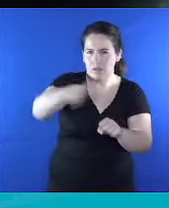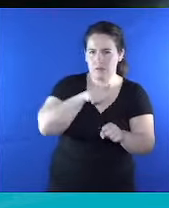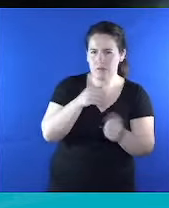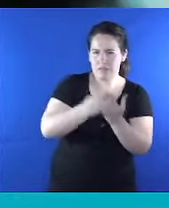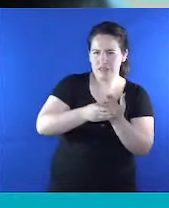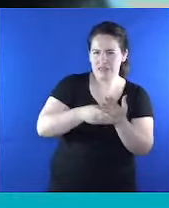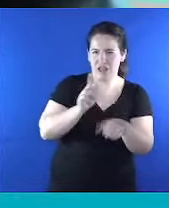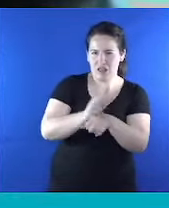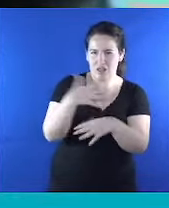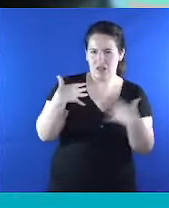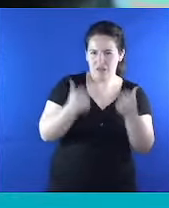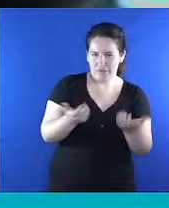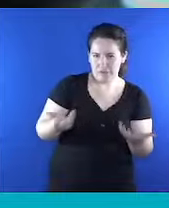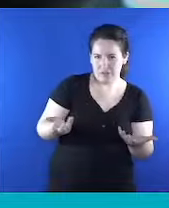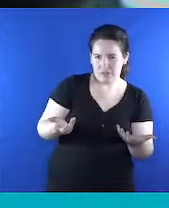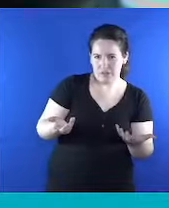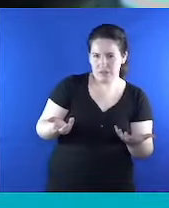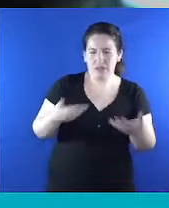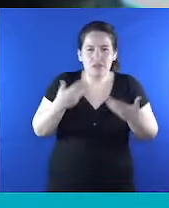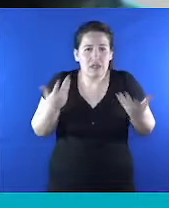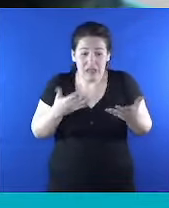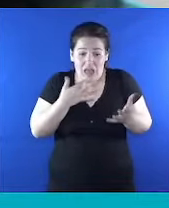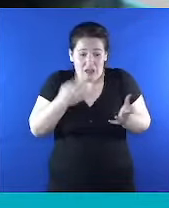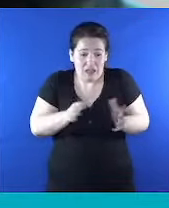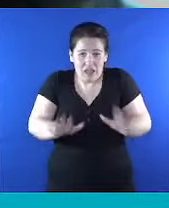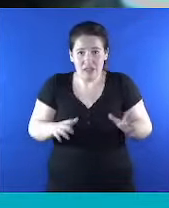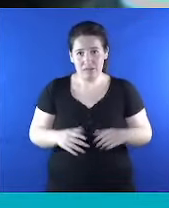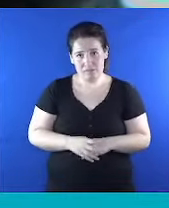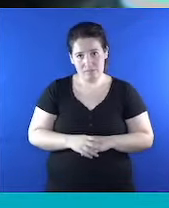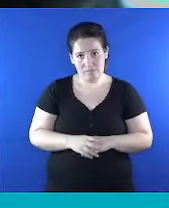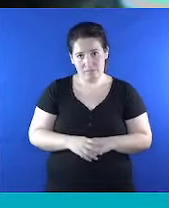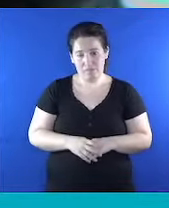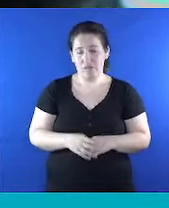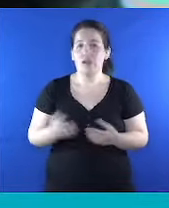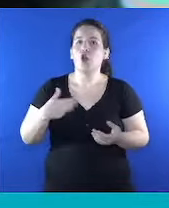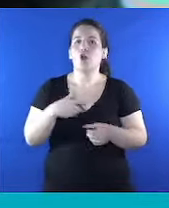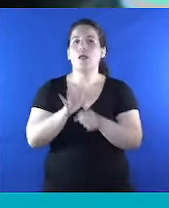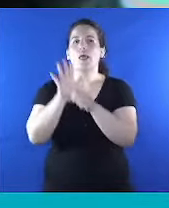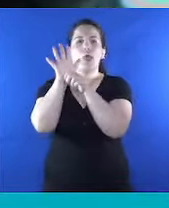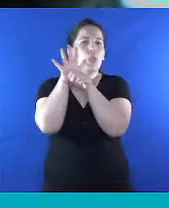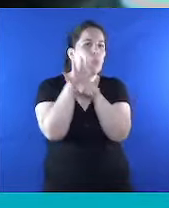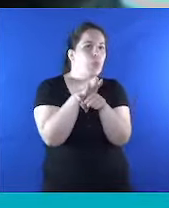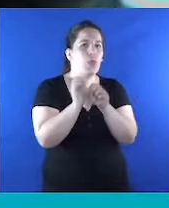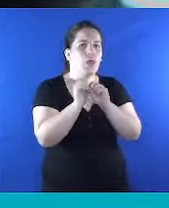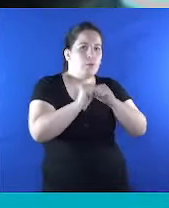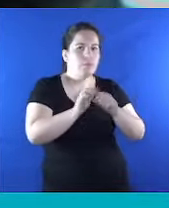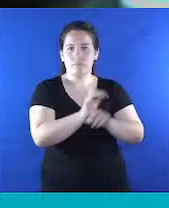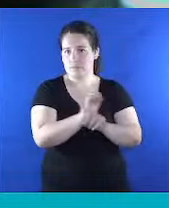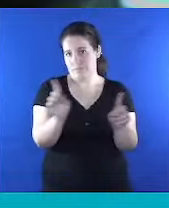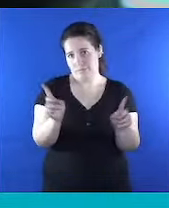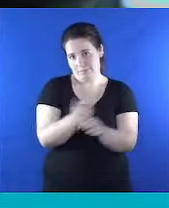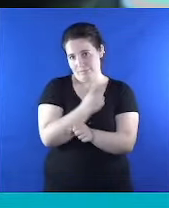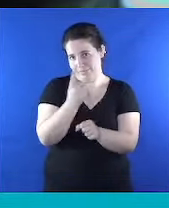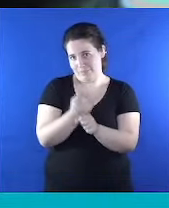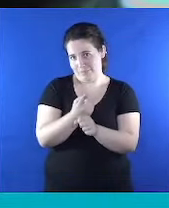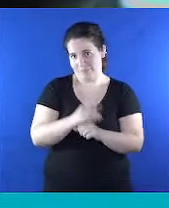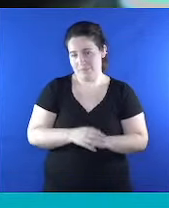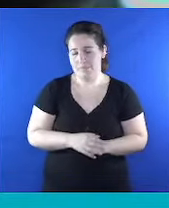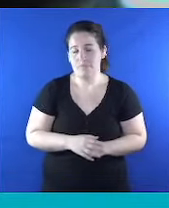buscando un carguito Esa es la realidad dig no no se puede tapar esa realidad pero para no detenerme